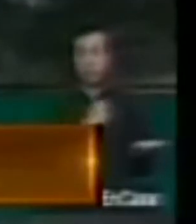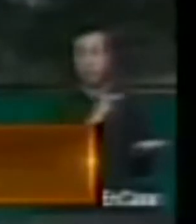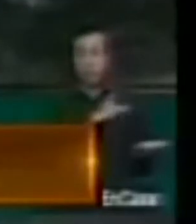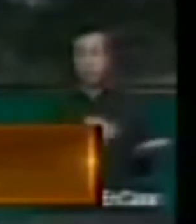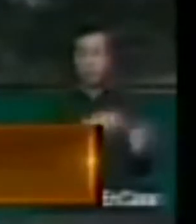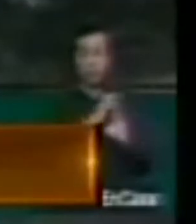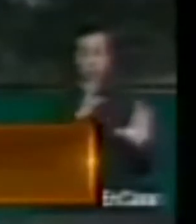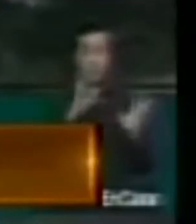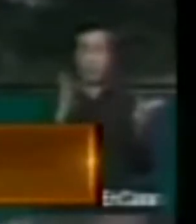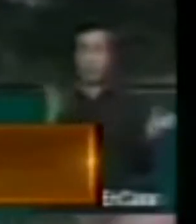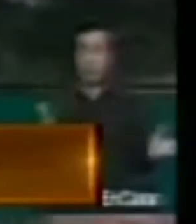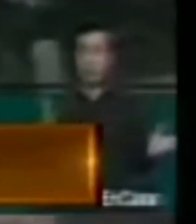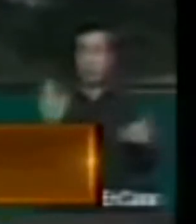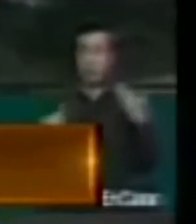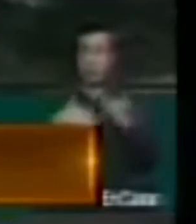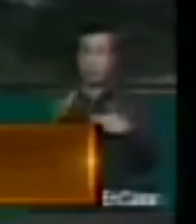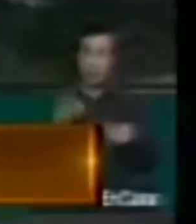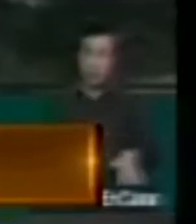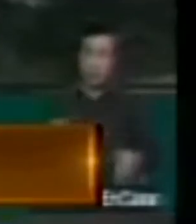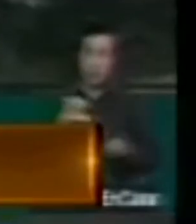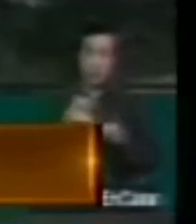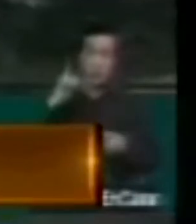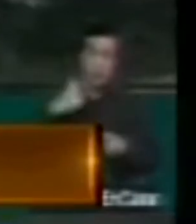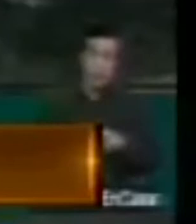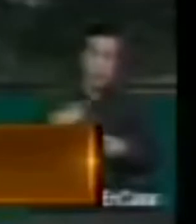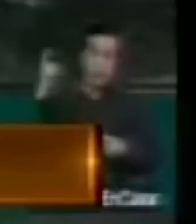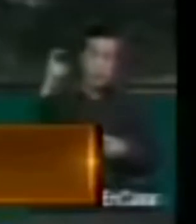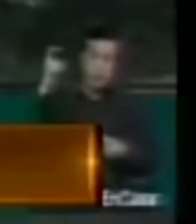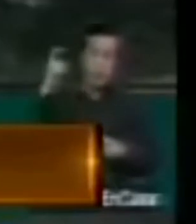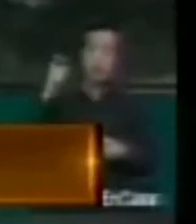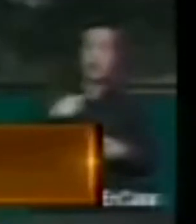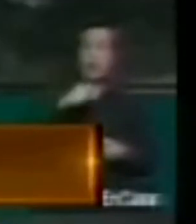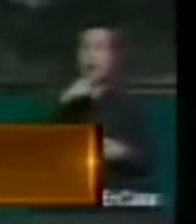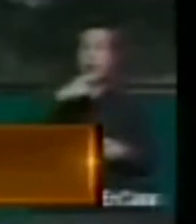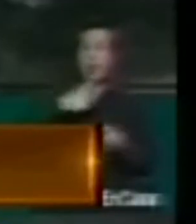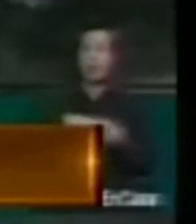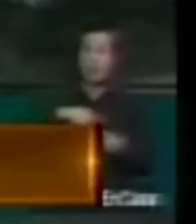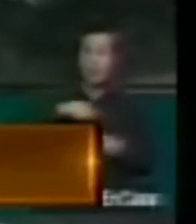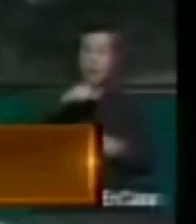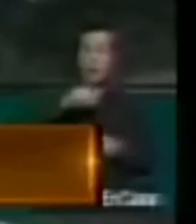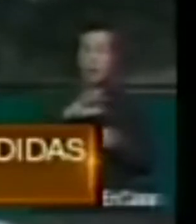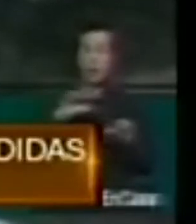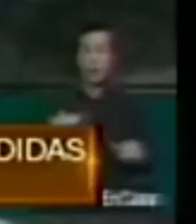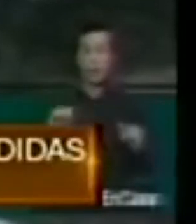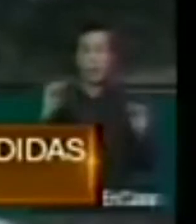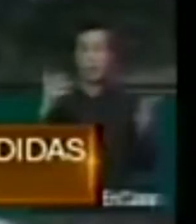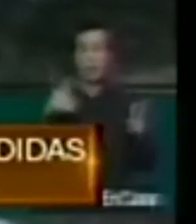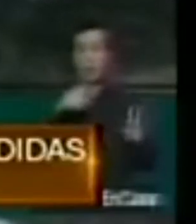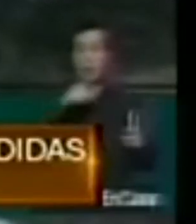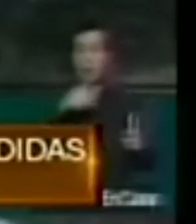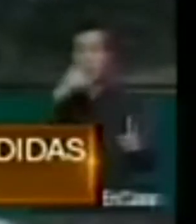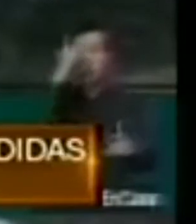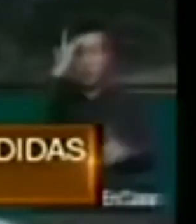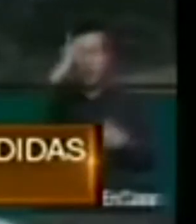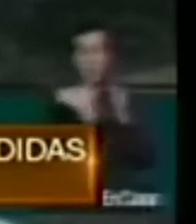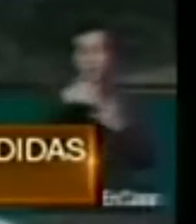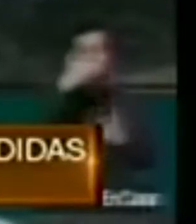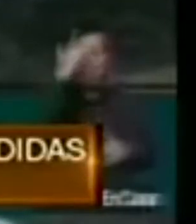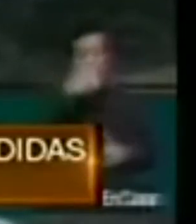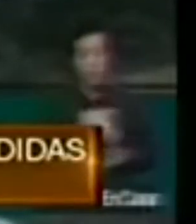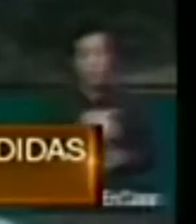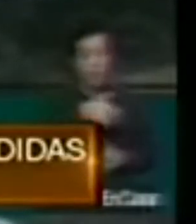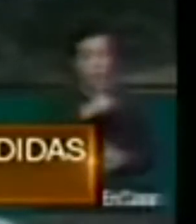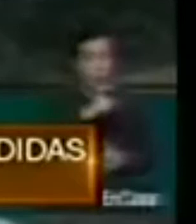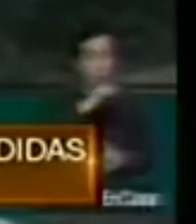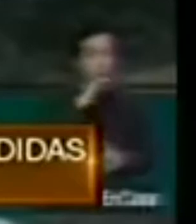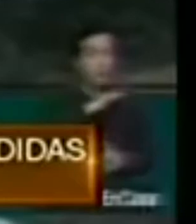privado, pero toda la ciudad de Quito necesita que el agua de Quito tenga calidad, porque si no, ¿qué van? Se van a enfermar en su casa de otra cosa, no de